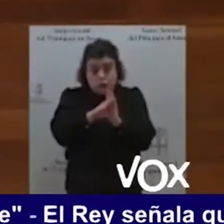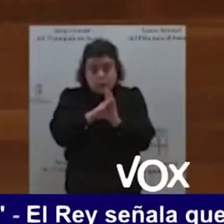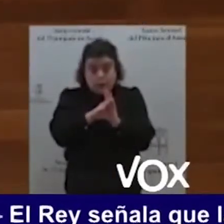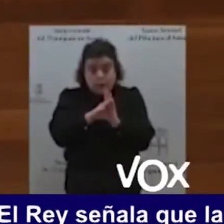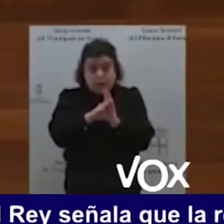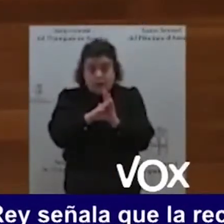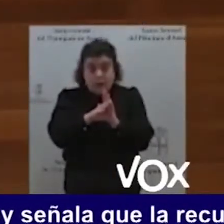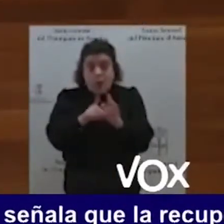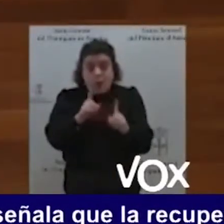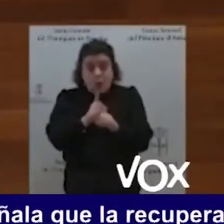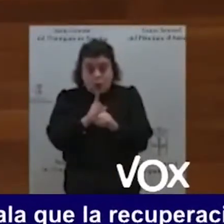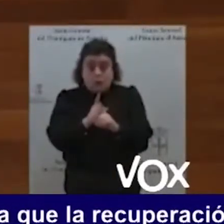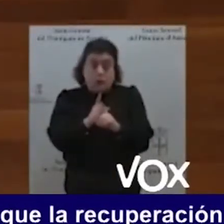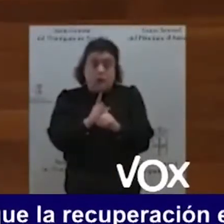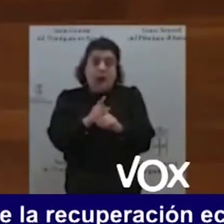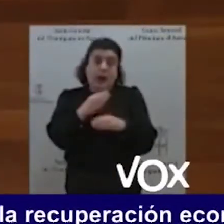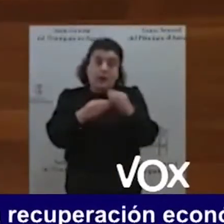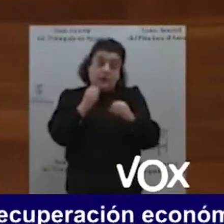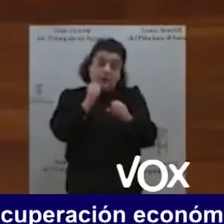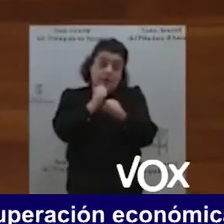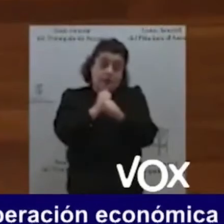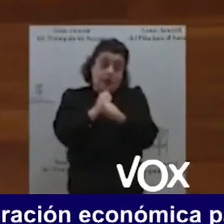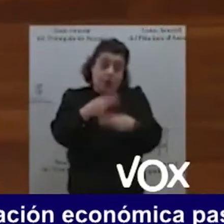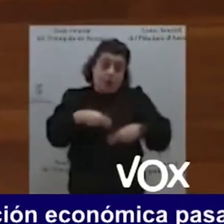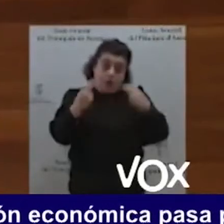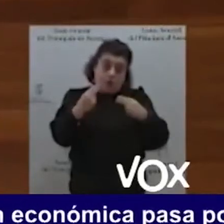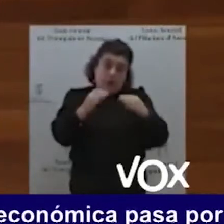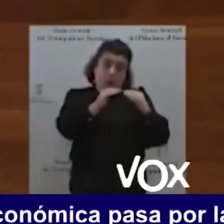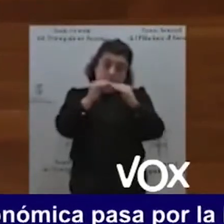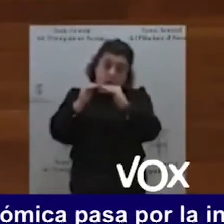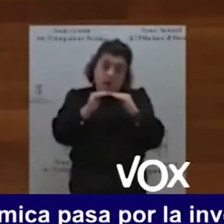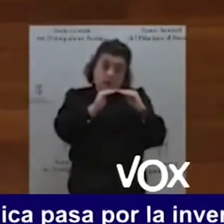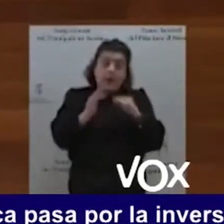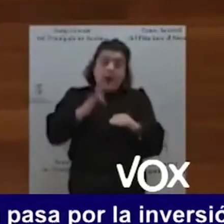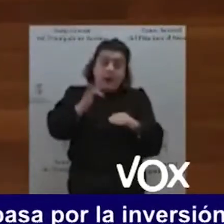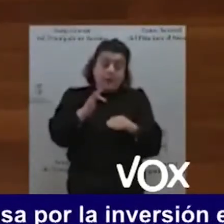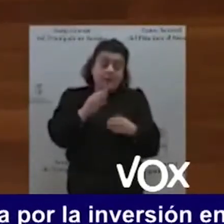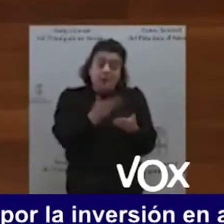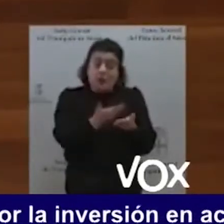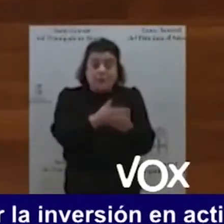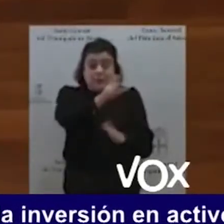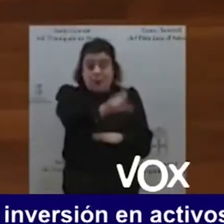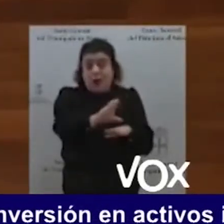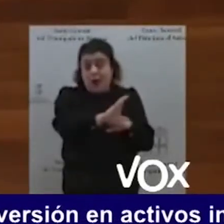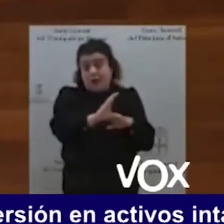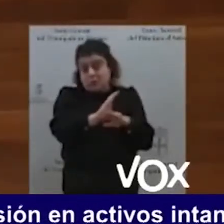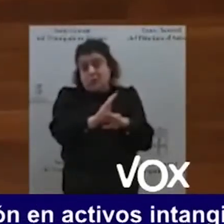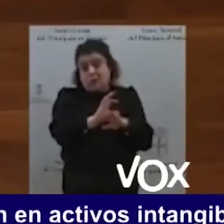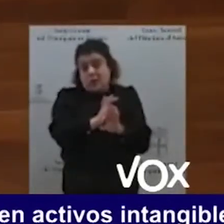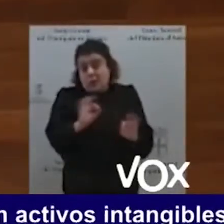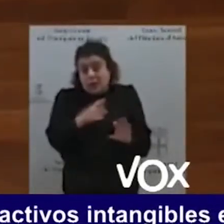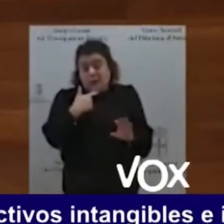condiciones, en este caso. Además, he solicitado a la consejera muy educadamente que intente facilitarme la comprensión de su discurso, y es una muestra